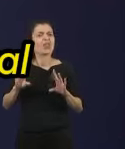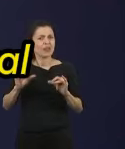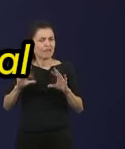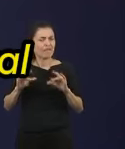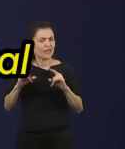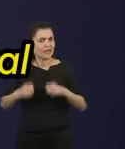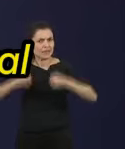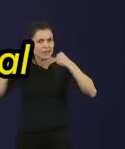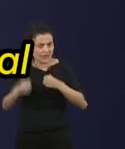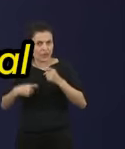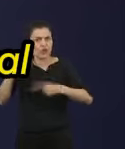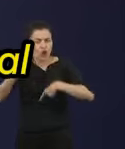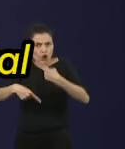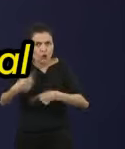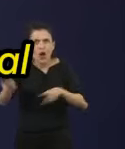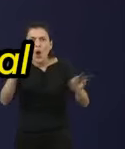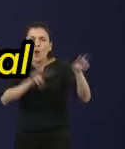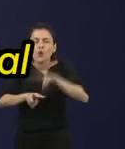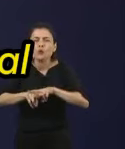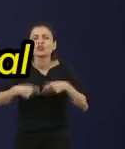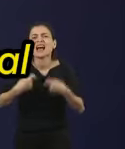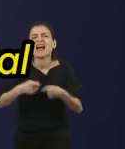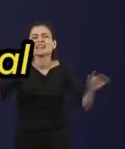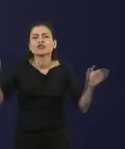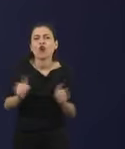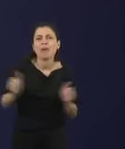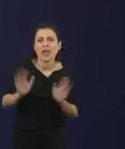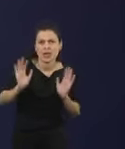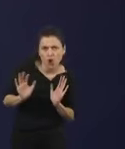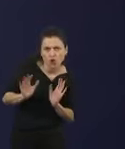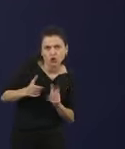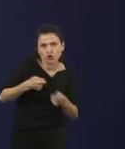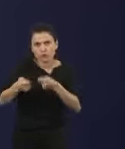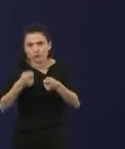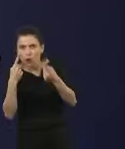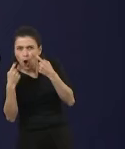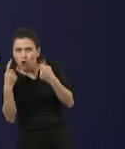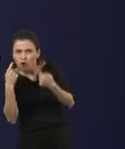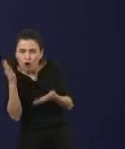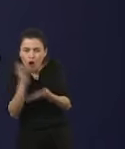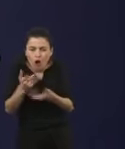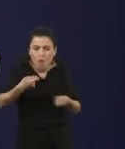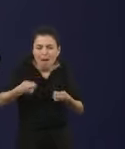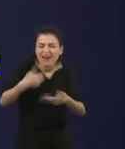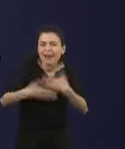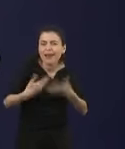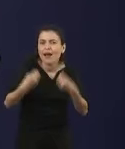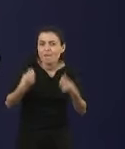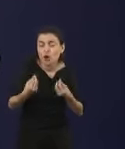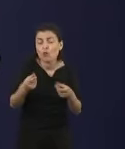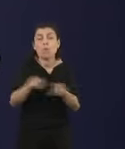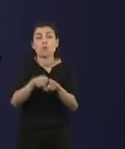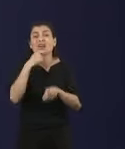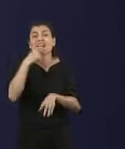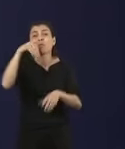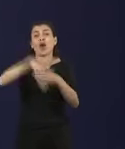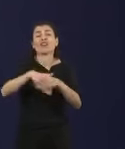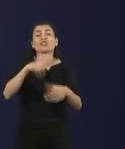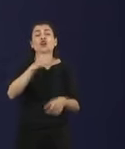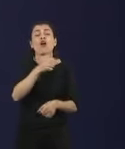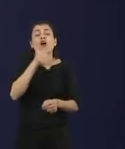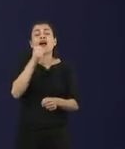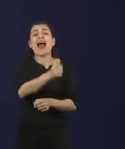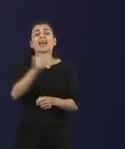reducir los déficits y eh en tal caso o en el caso de aerolíneas seguramente hacer mucho más eficiente